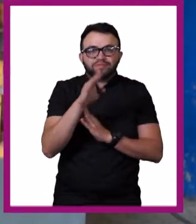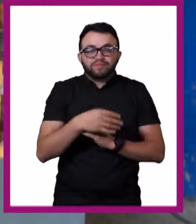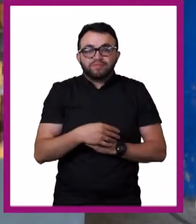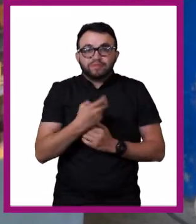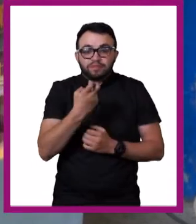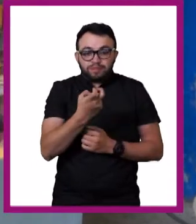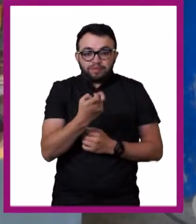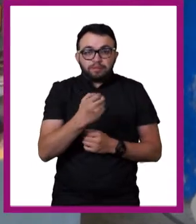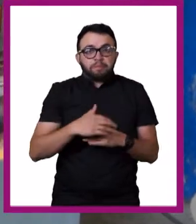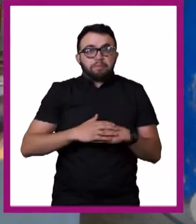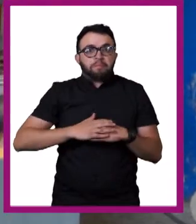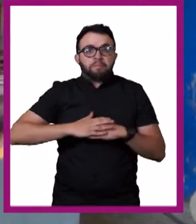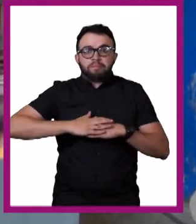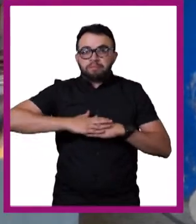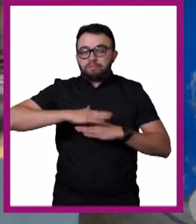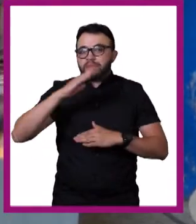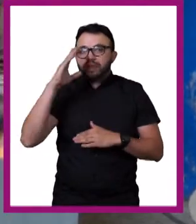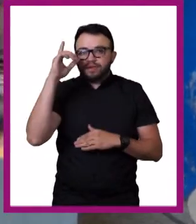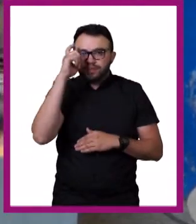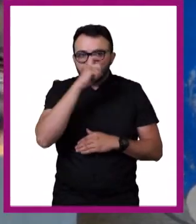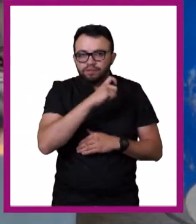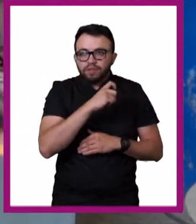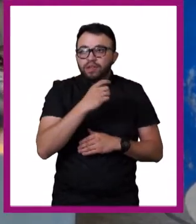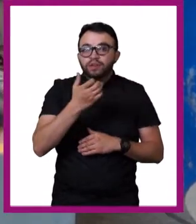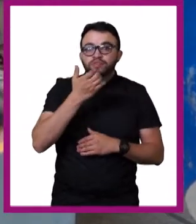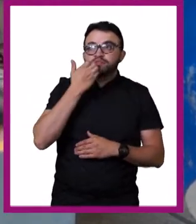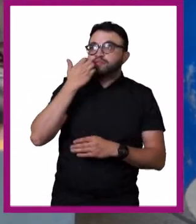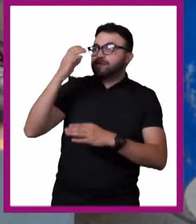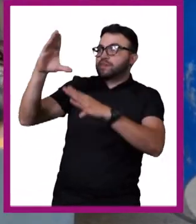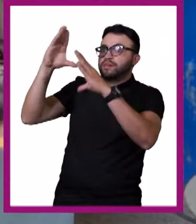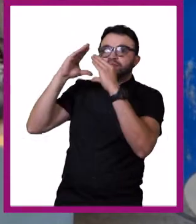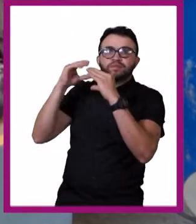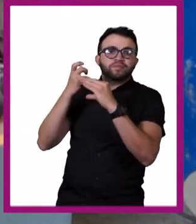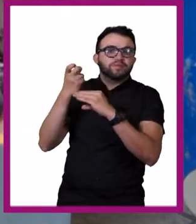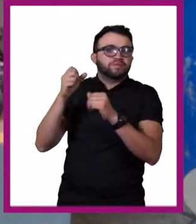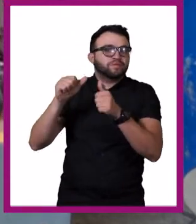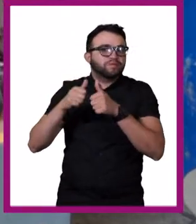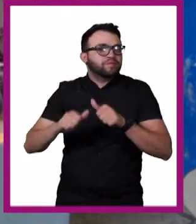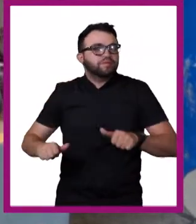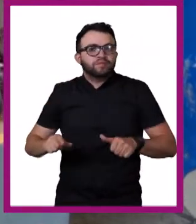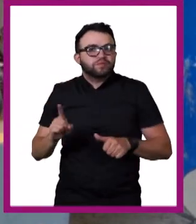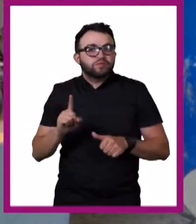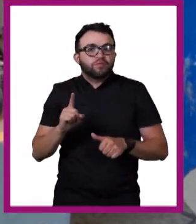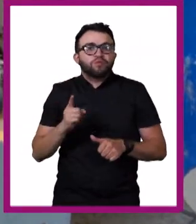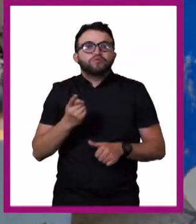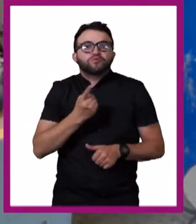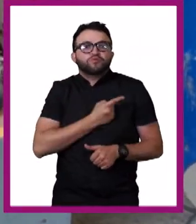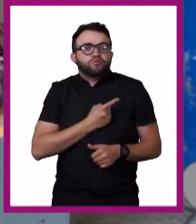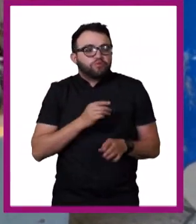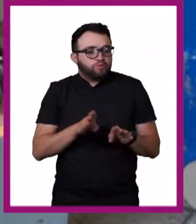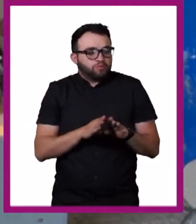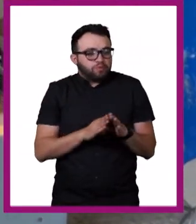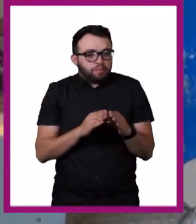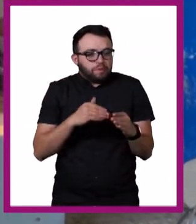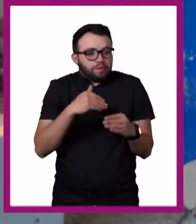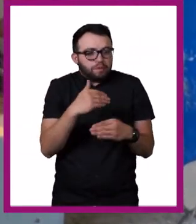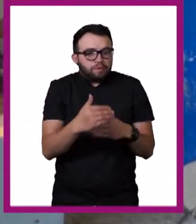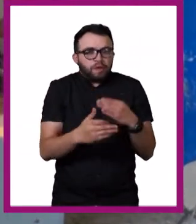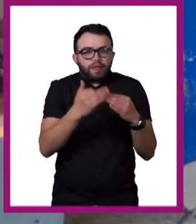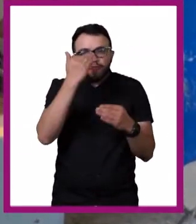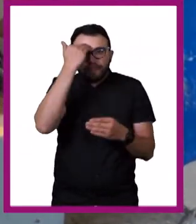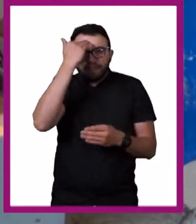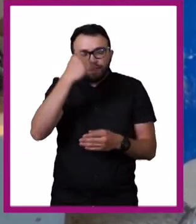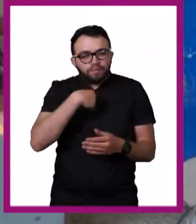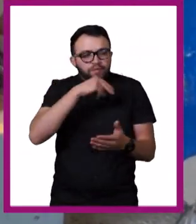sino que esto va más allá, pero esto no te lo enseñan en una escuela de arte. Esto uno lo tiene que ir tanteando con relación